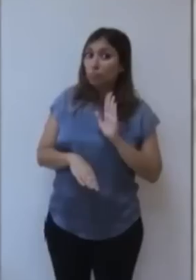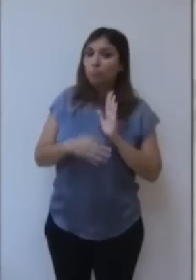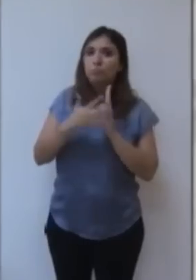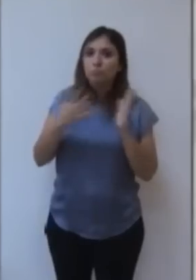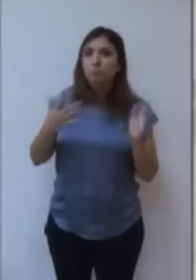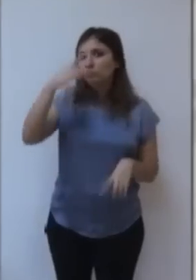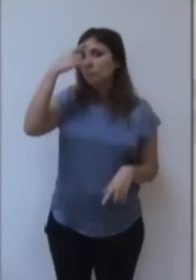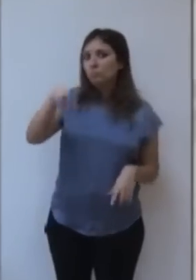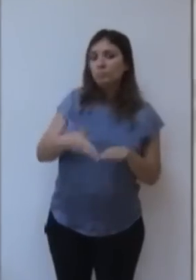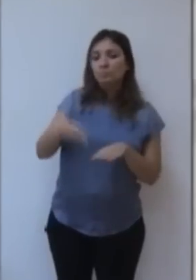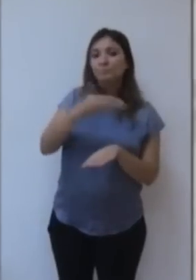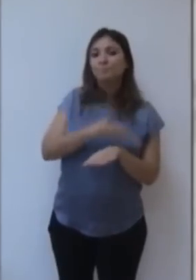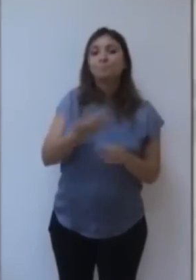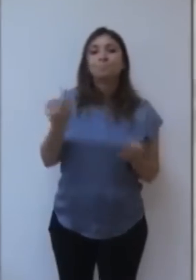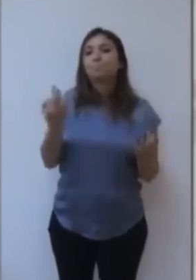que tenga en cuenta